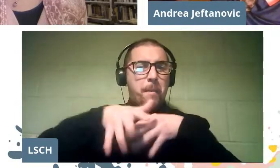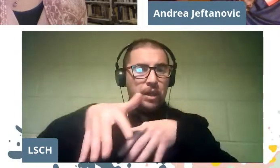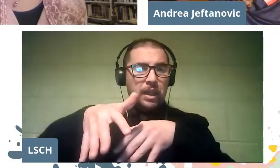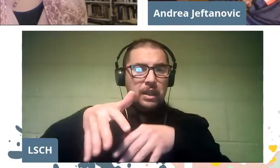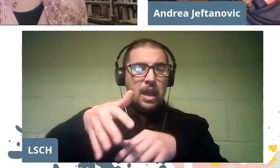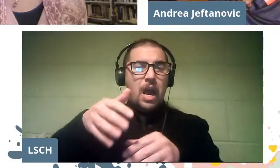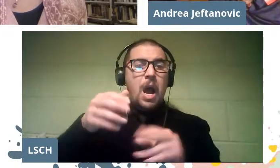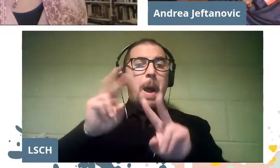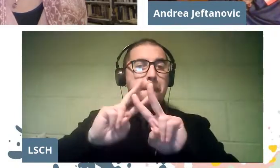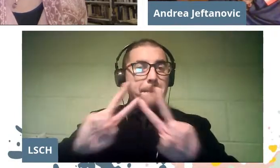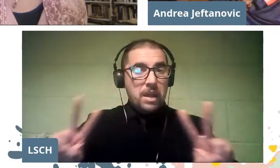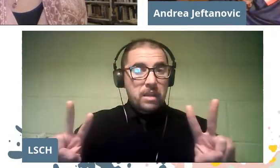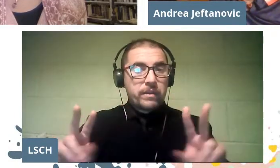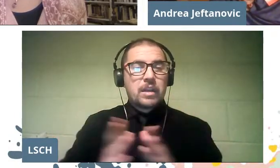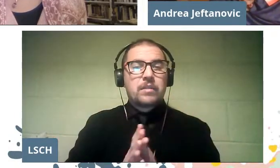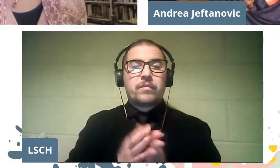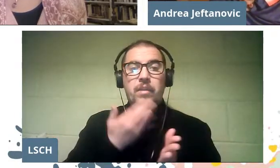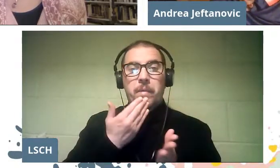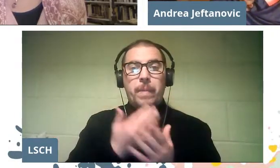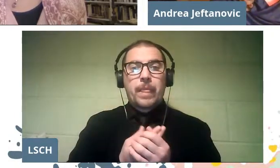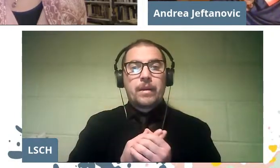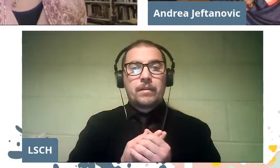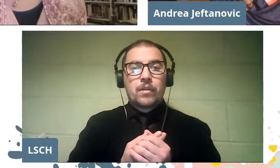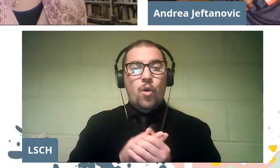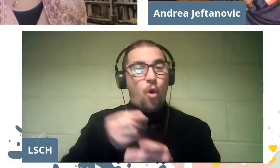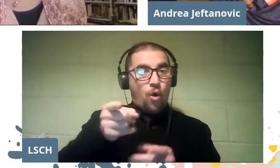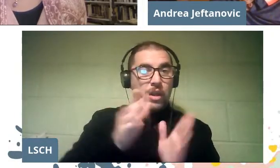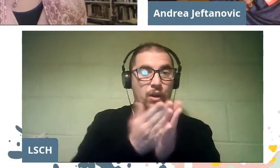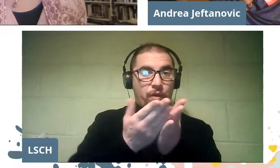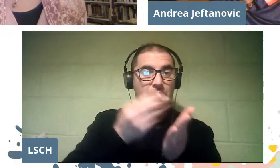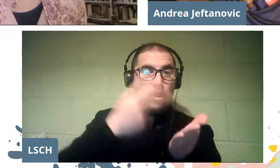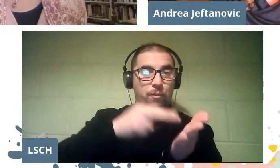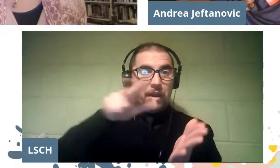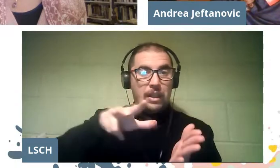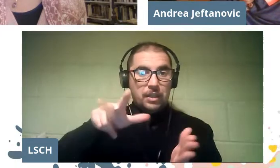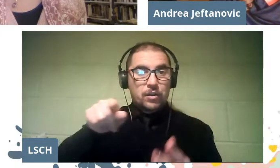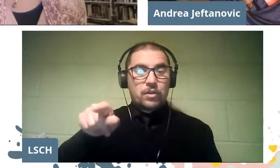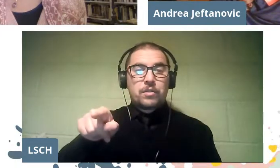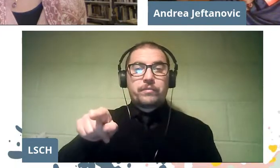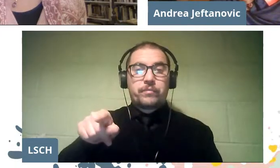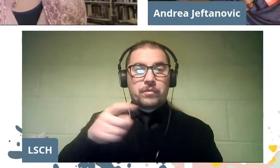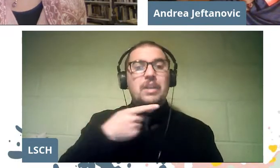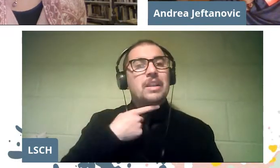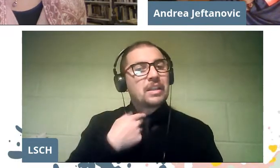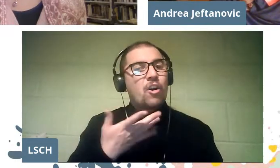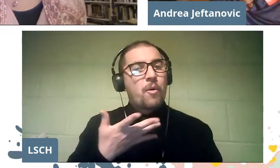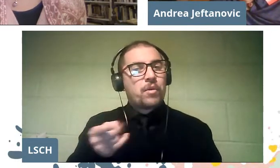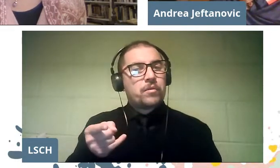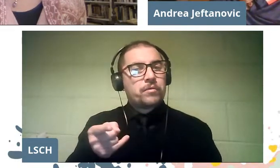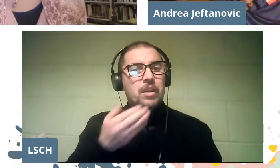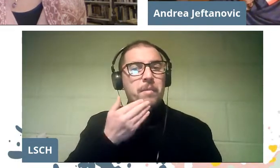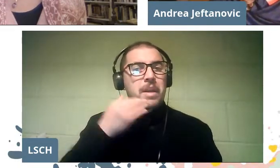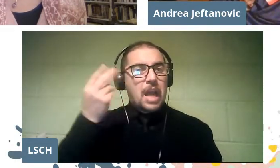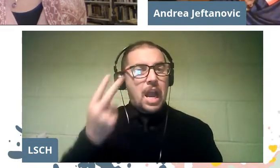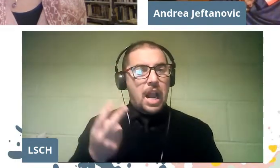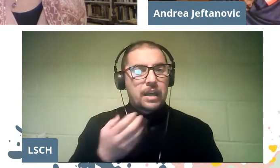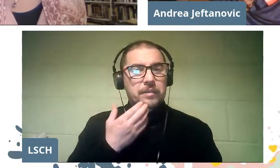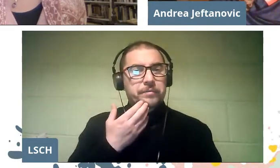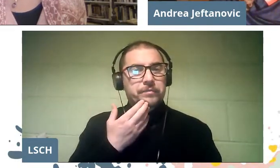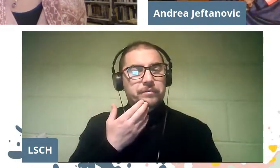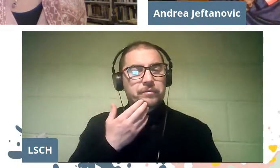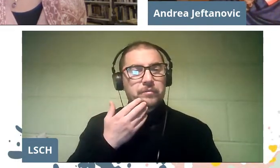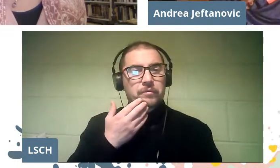Y de algún modo, esa novela del 2018, es interesante cómo sucede eso con el arte, se